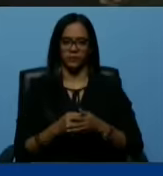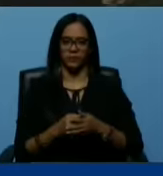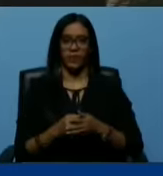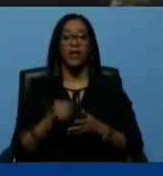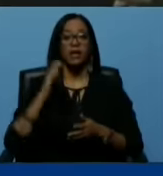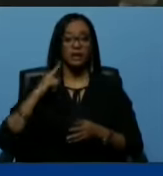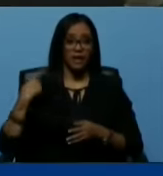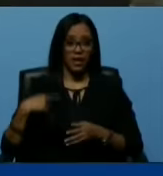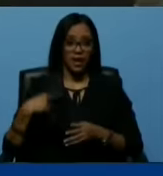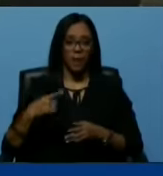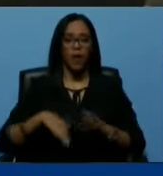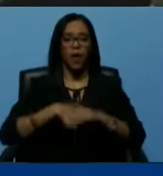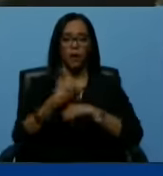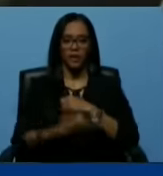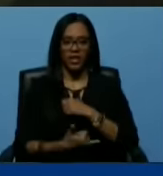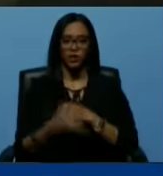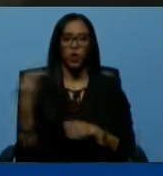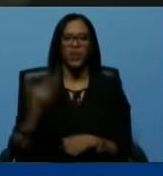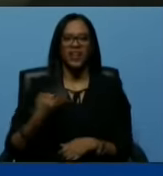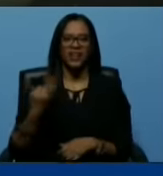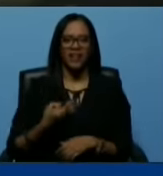proyecto original de Bolívar.